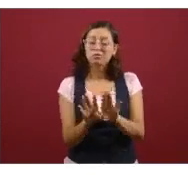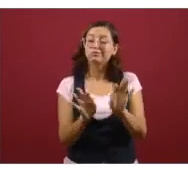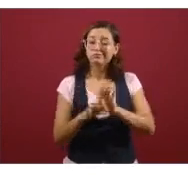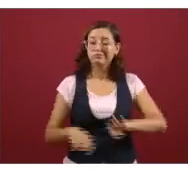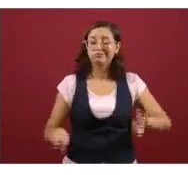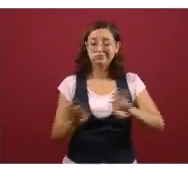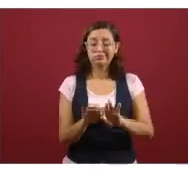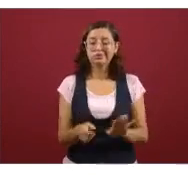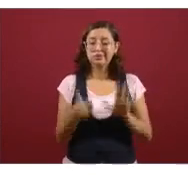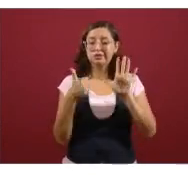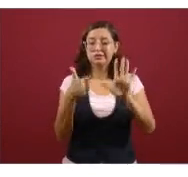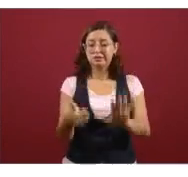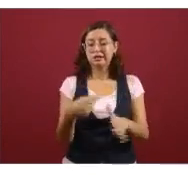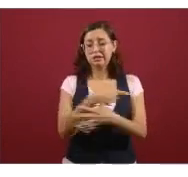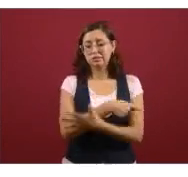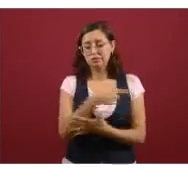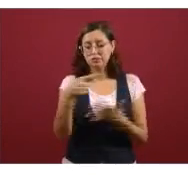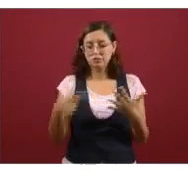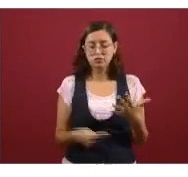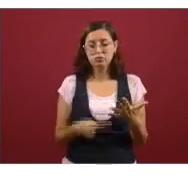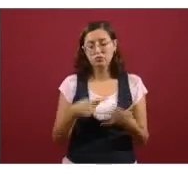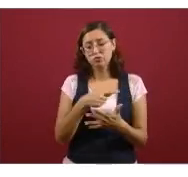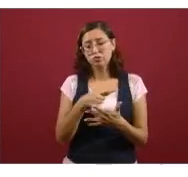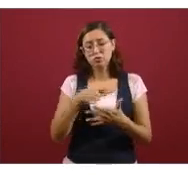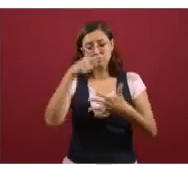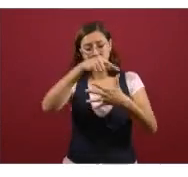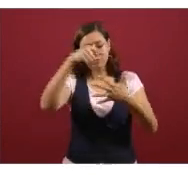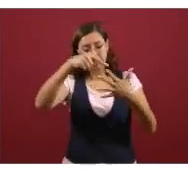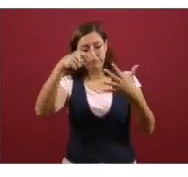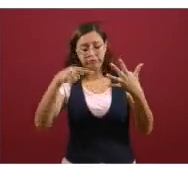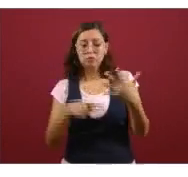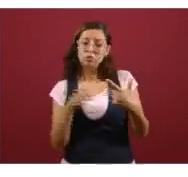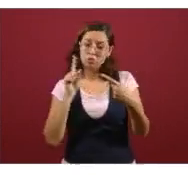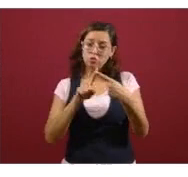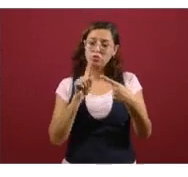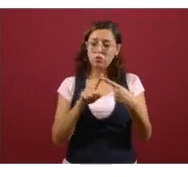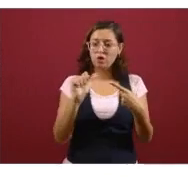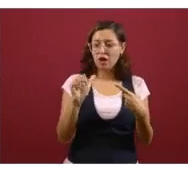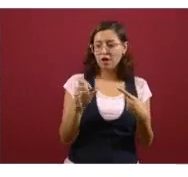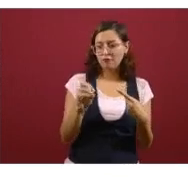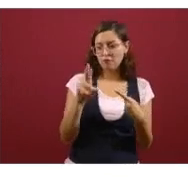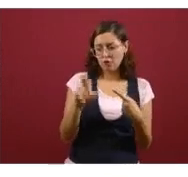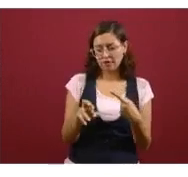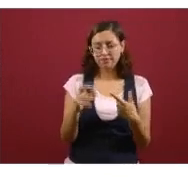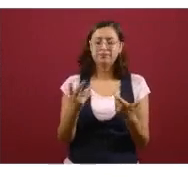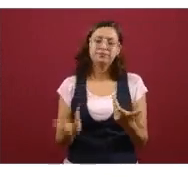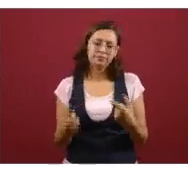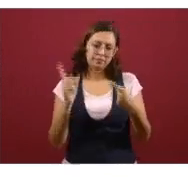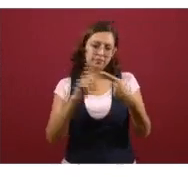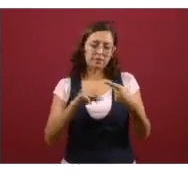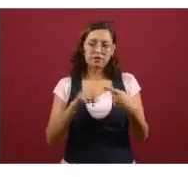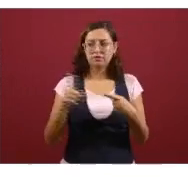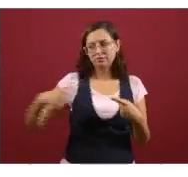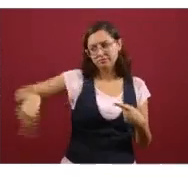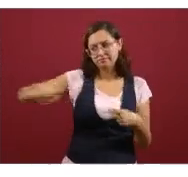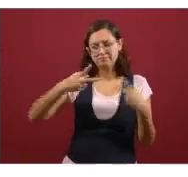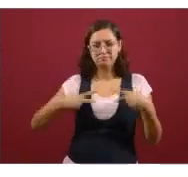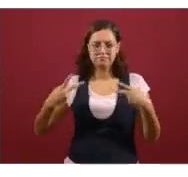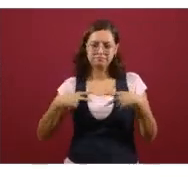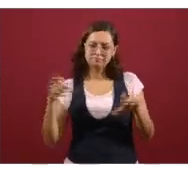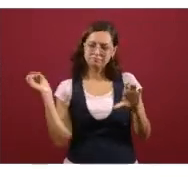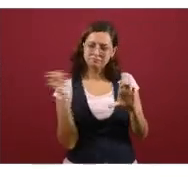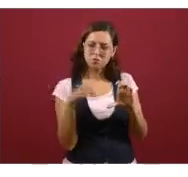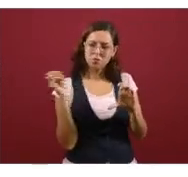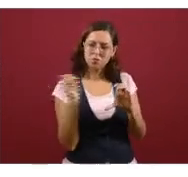referencia a la iniciativa que estamos haciendo referencia hoy. La primera, por supuesto, depende de qué tanto ahorran los trabajadores, es la tasa